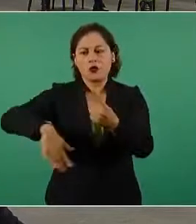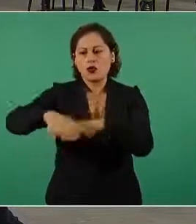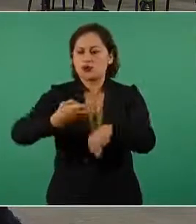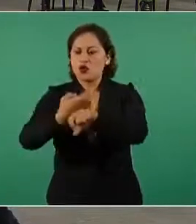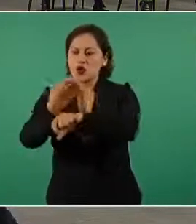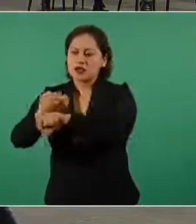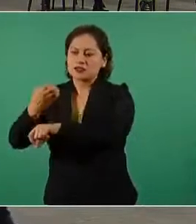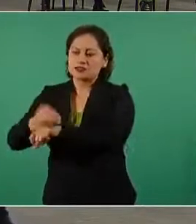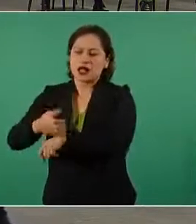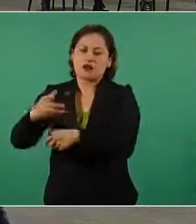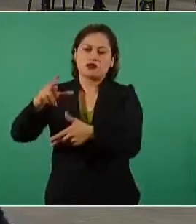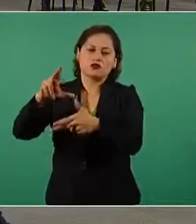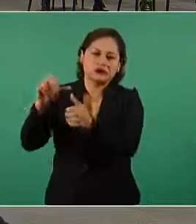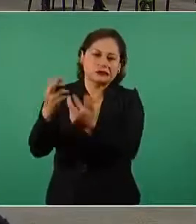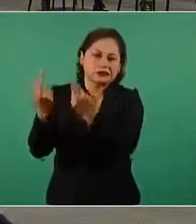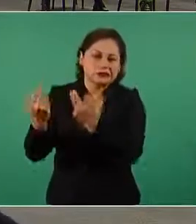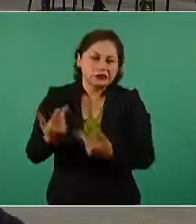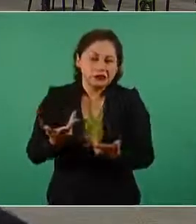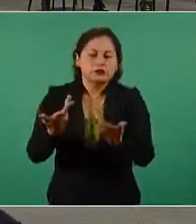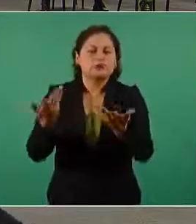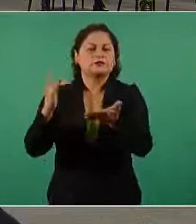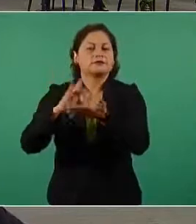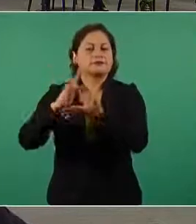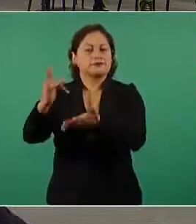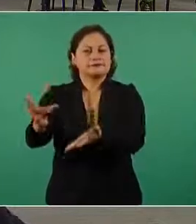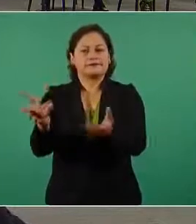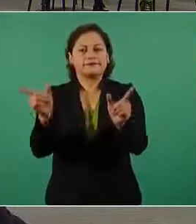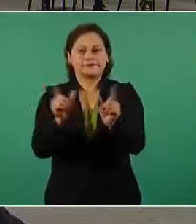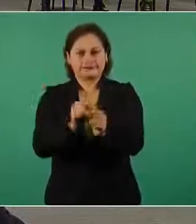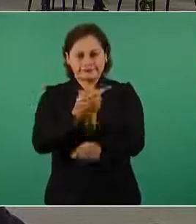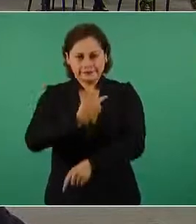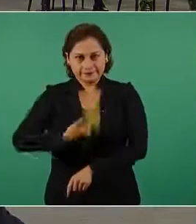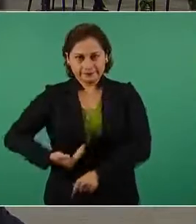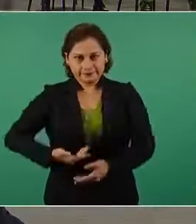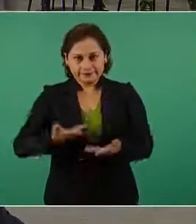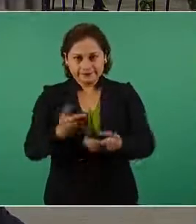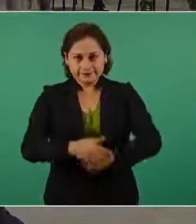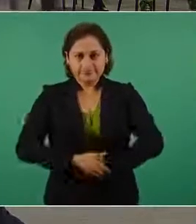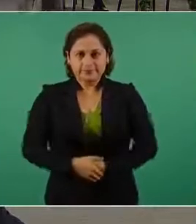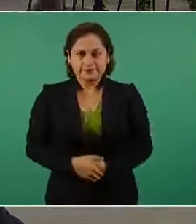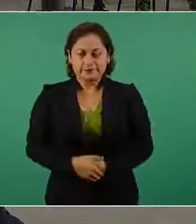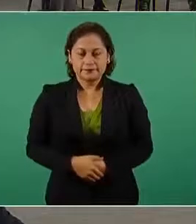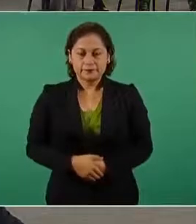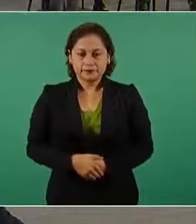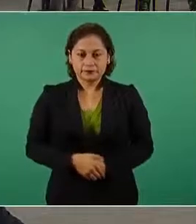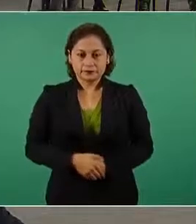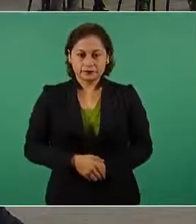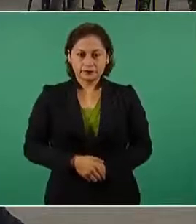afectada por Grace. Eso sería todo, señor presidente.